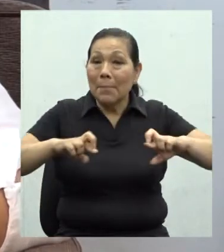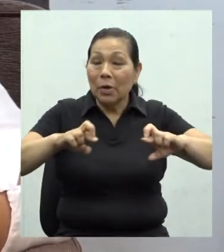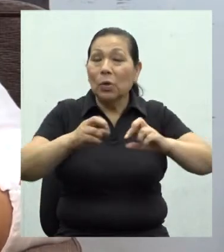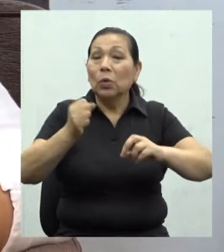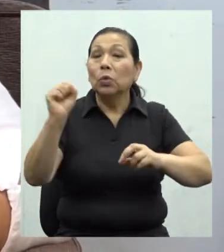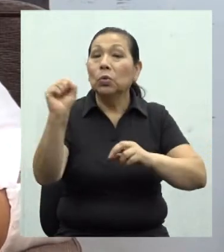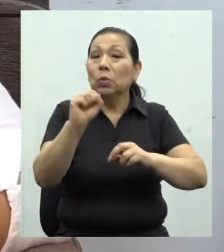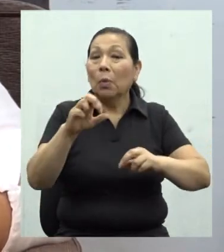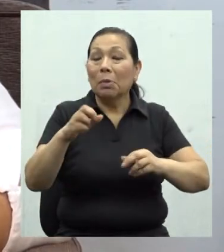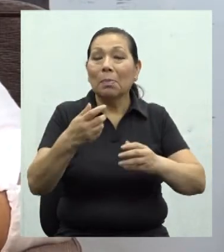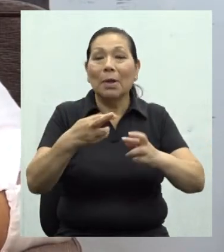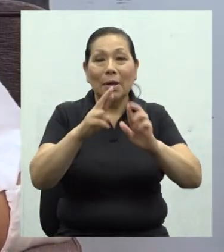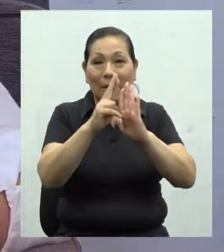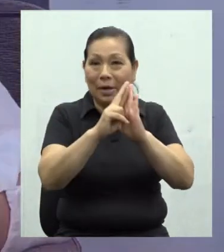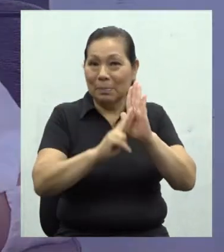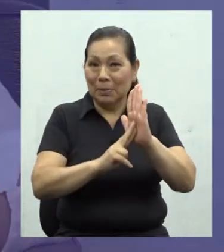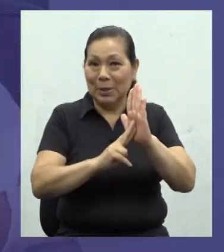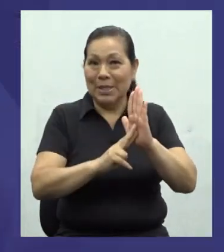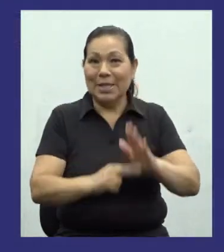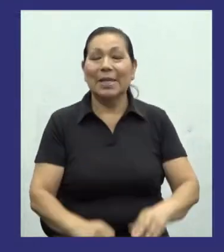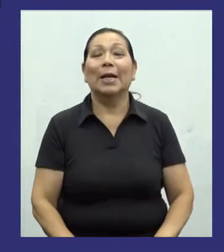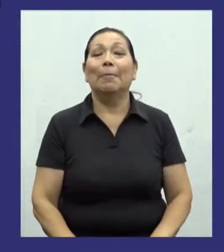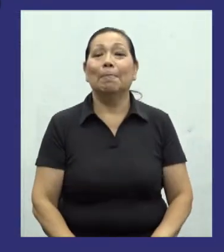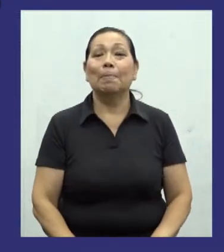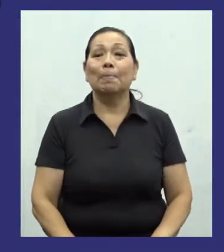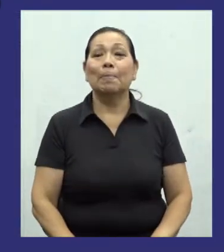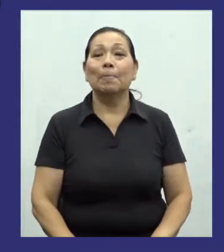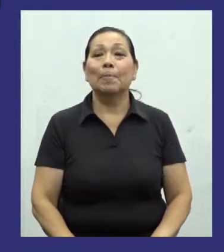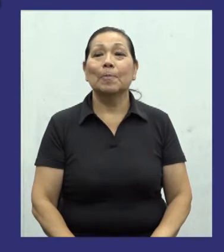Corte Suprema de la República.